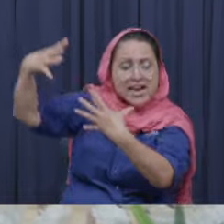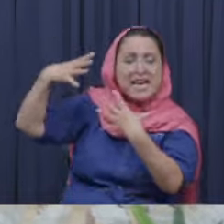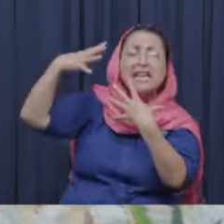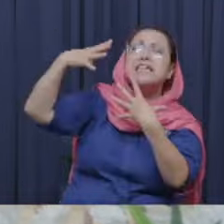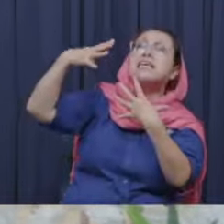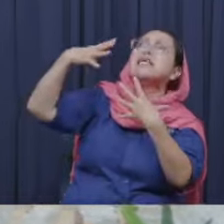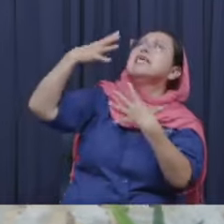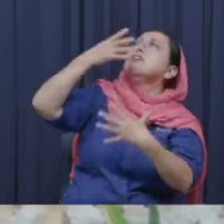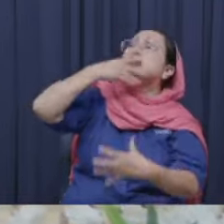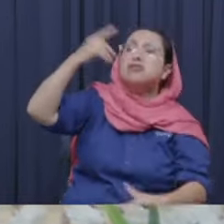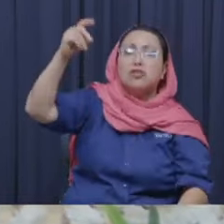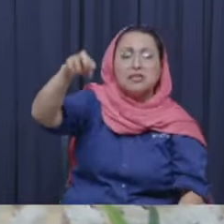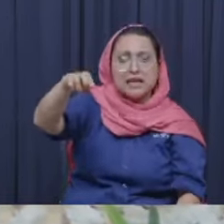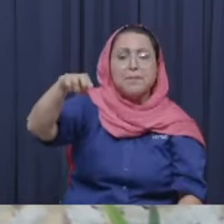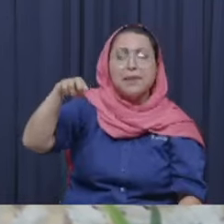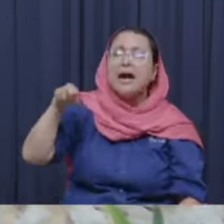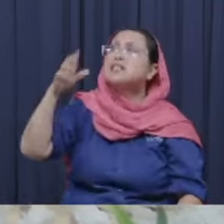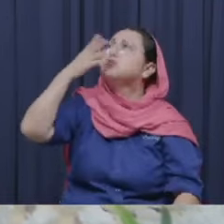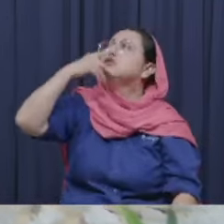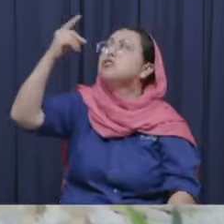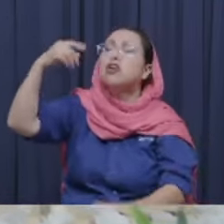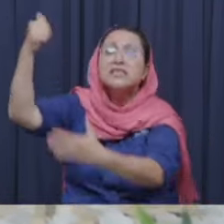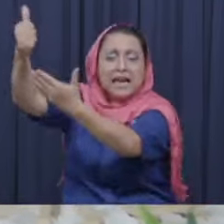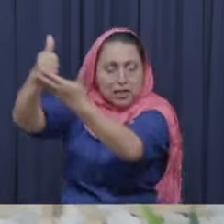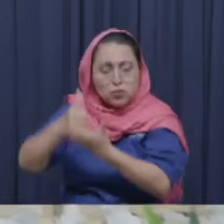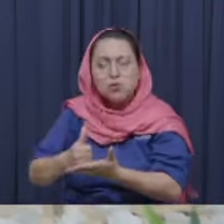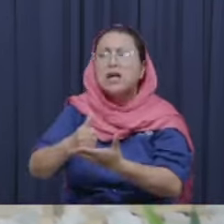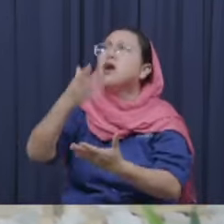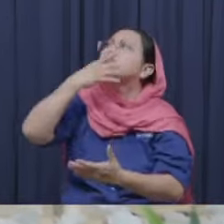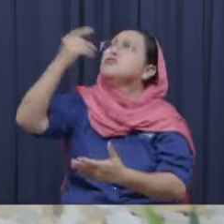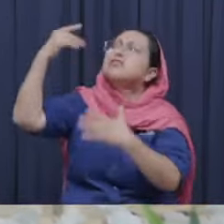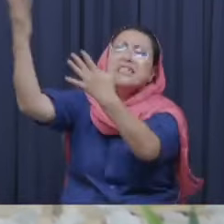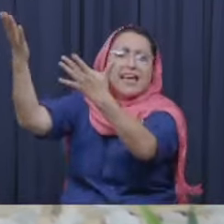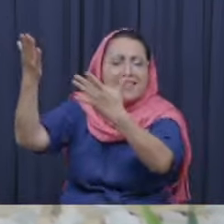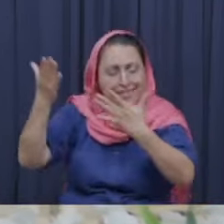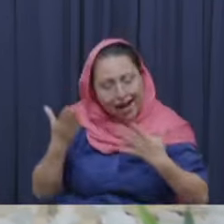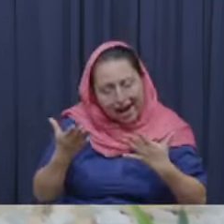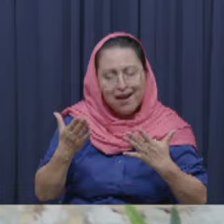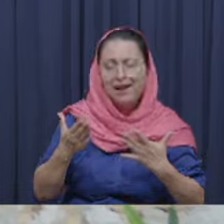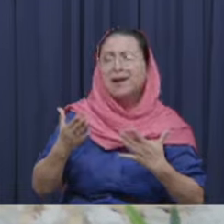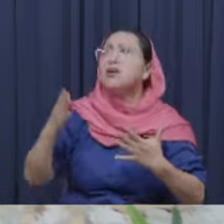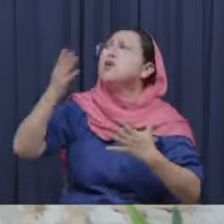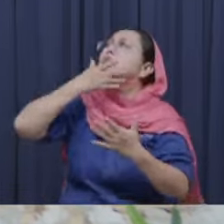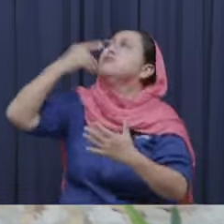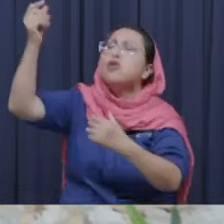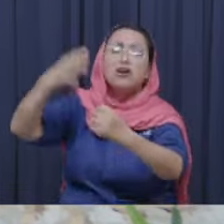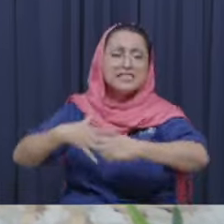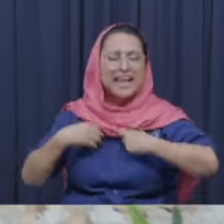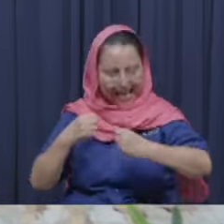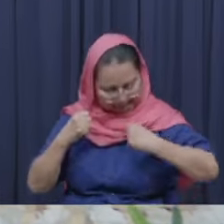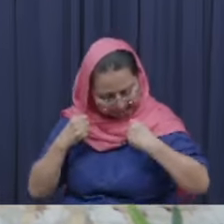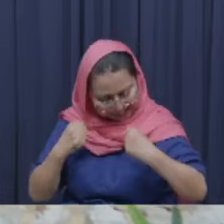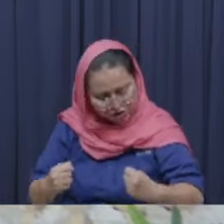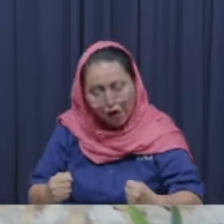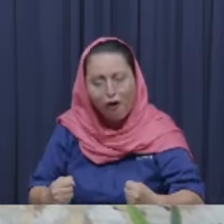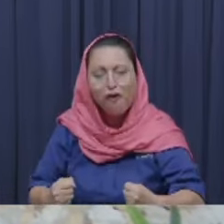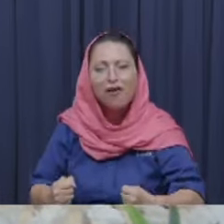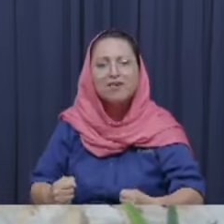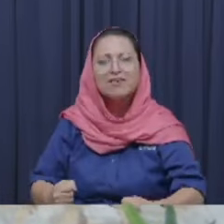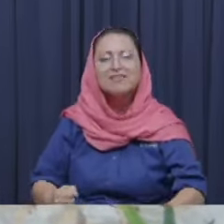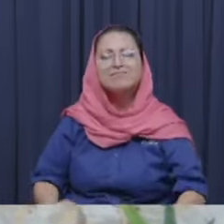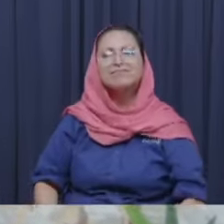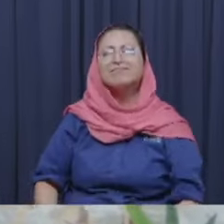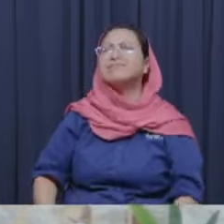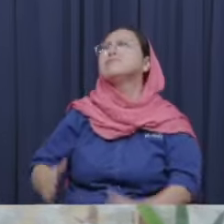de paz, Señor, en medio de la circunstancia, en medio de la adversidad, Señor, Dios Todopoderoso,